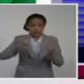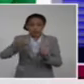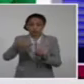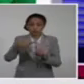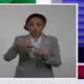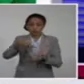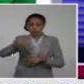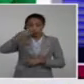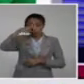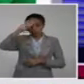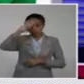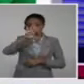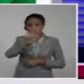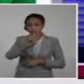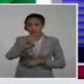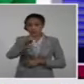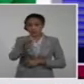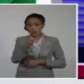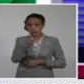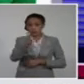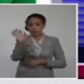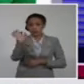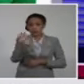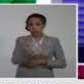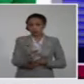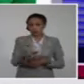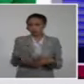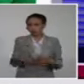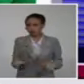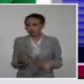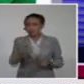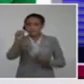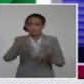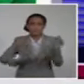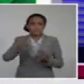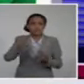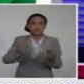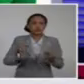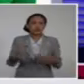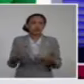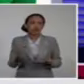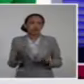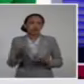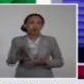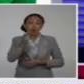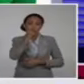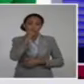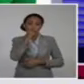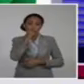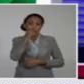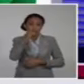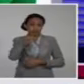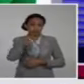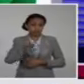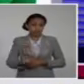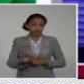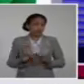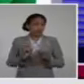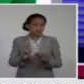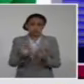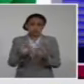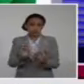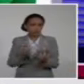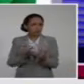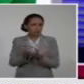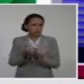el 51,1% son del sexo masculino, comportamiento que se ha mantenido estable desde